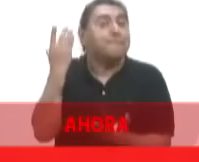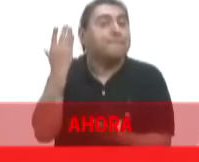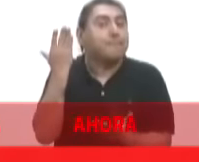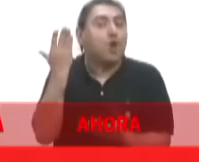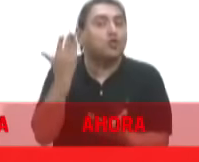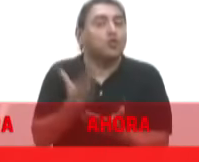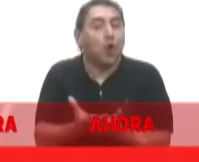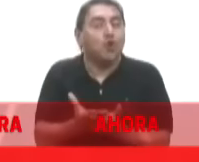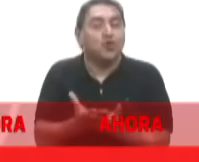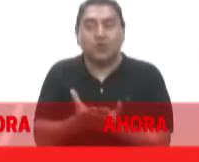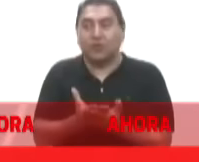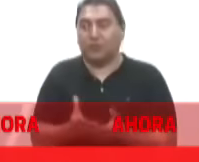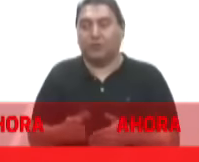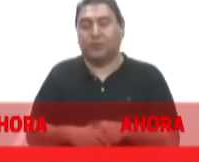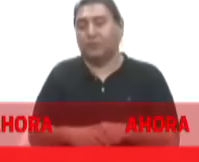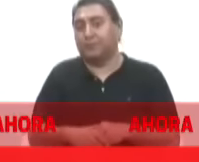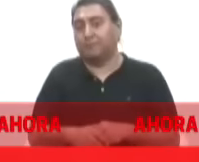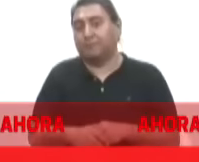Es una moción. Hay...